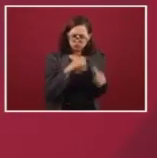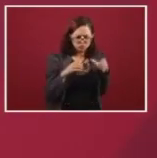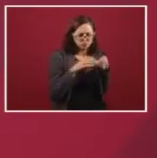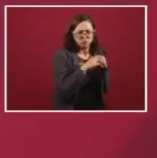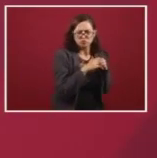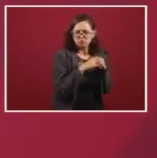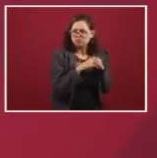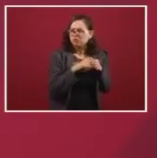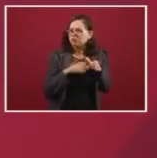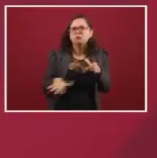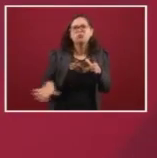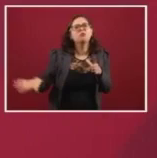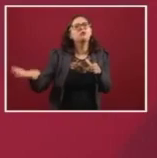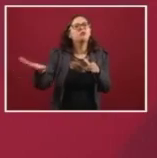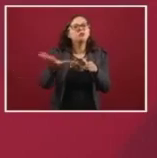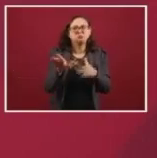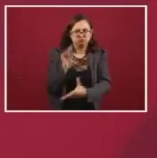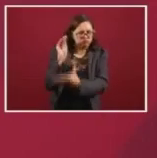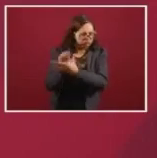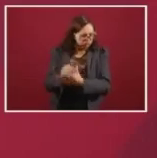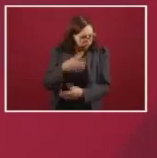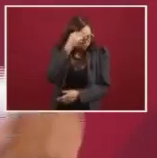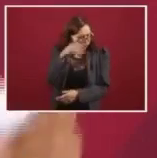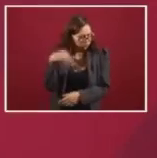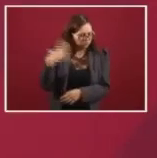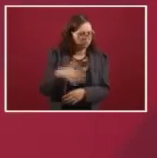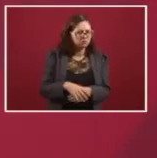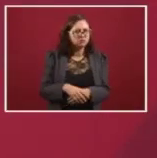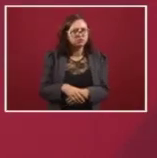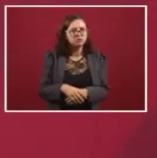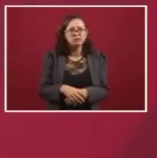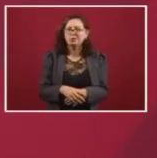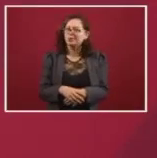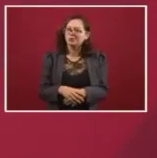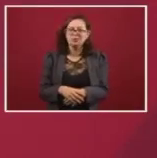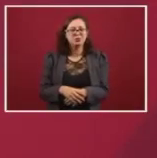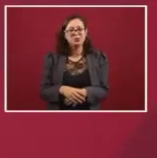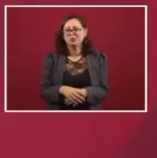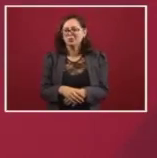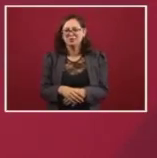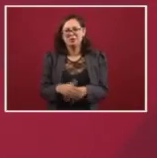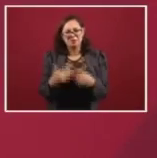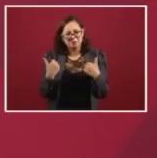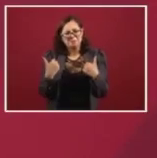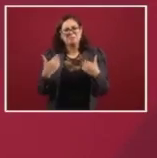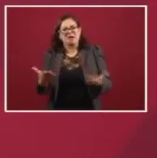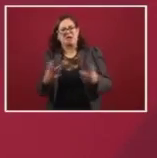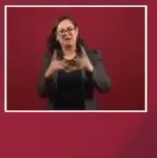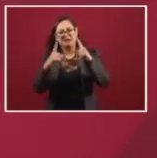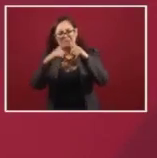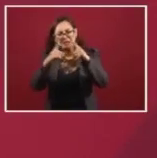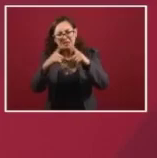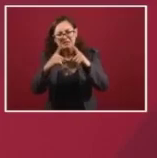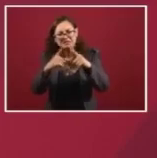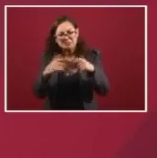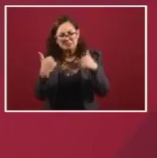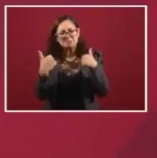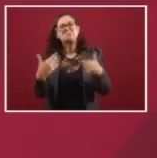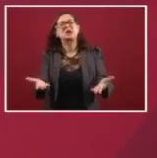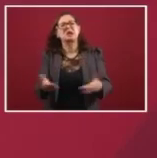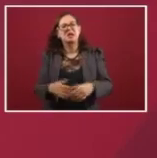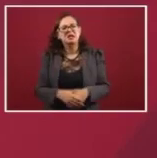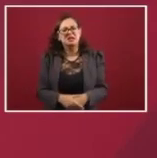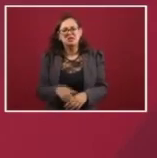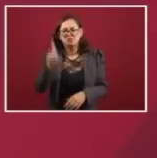y nos olvidamos de los demás. Entonces, ¿para qué vamos a los templos? ¿Para qué vamos a la iglesia